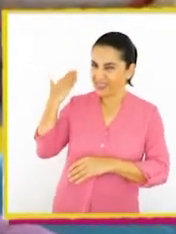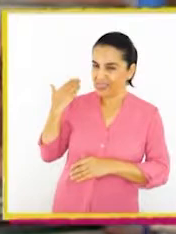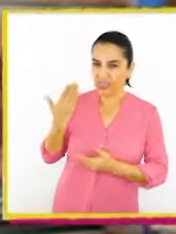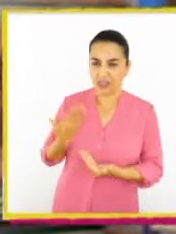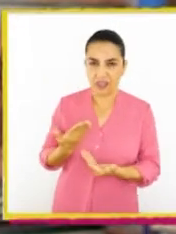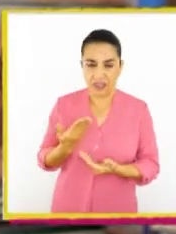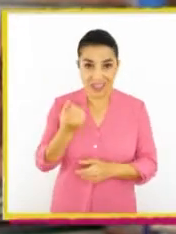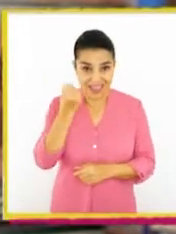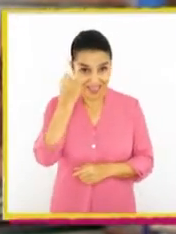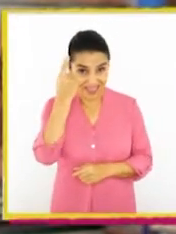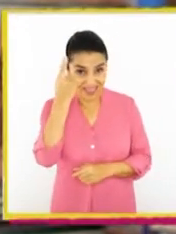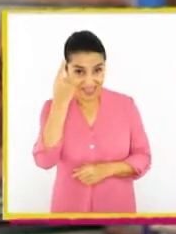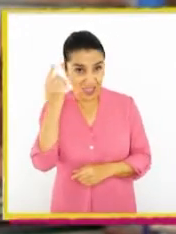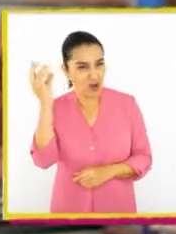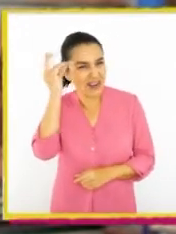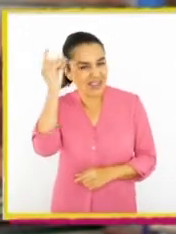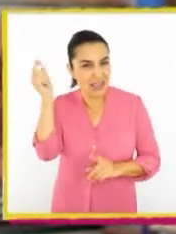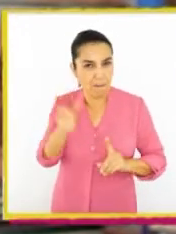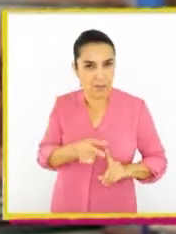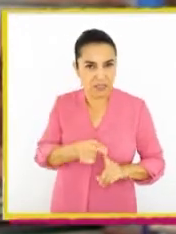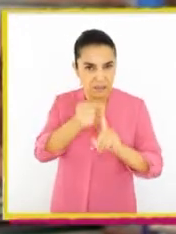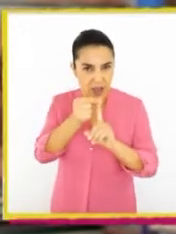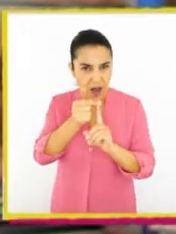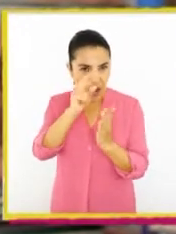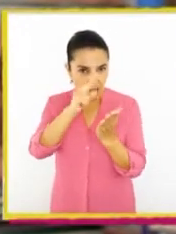época. ¿Entendieron la idea principal?